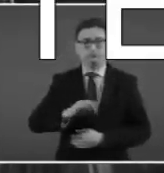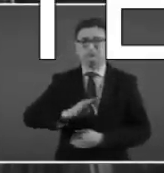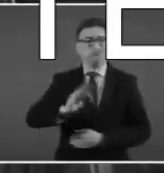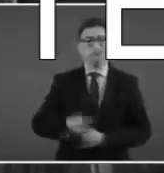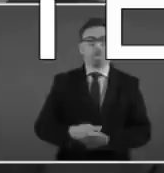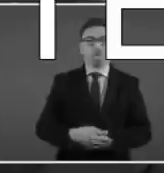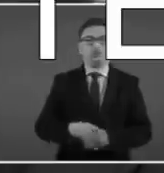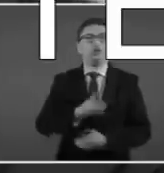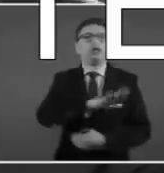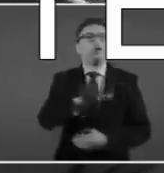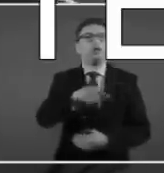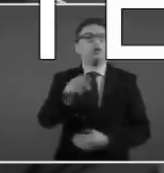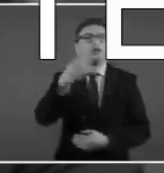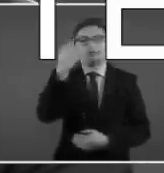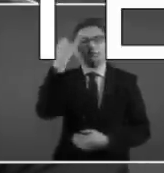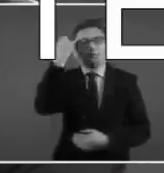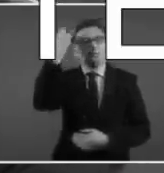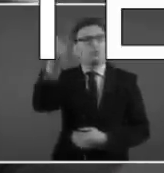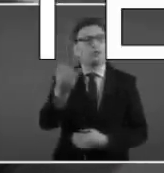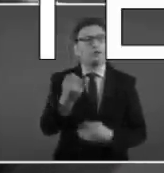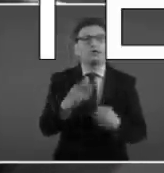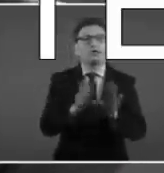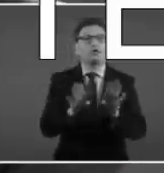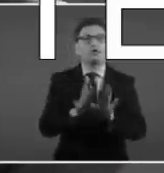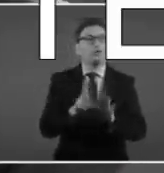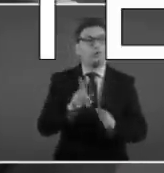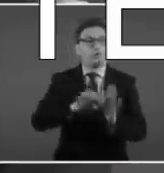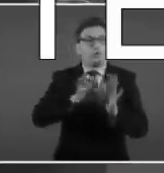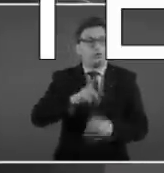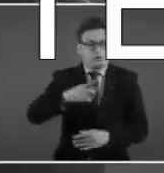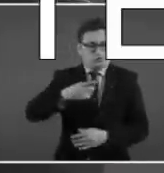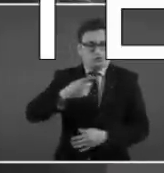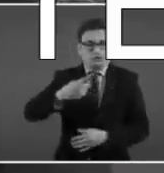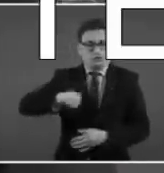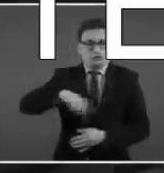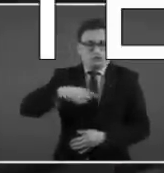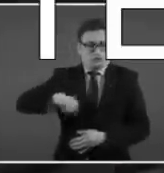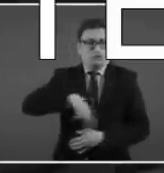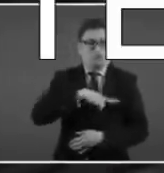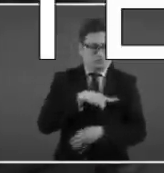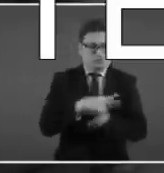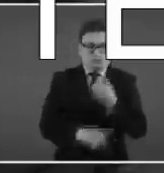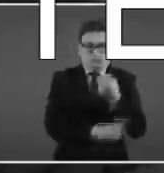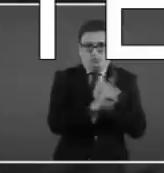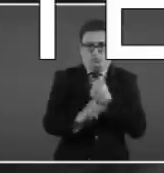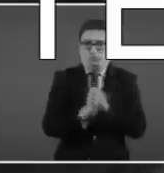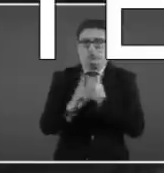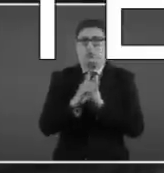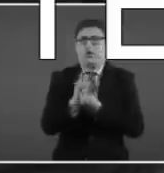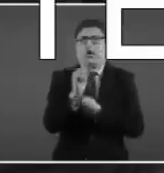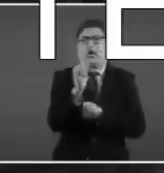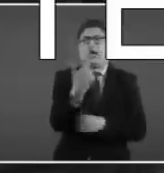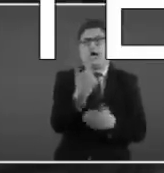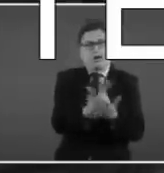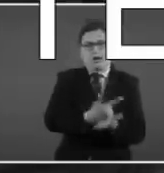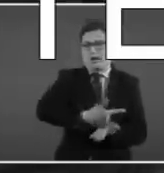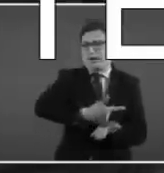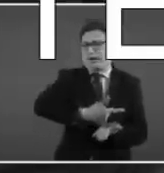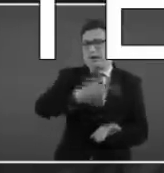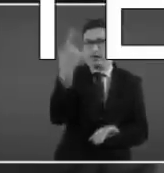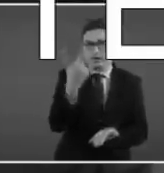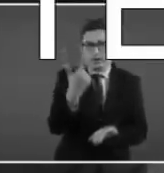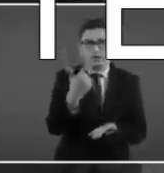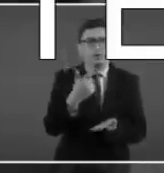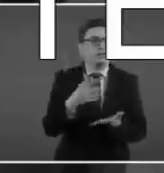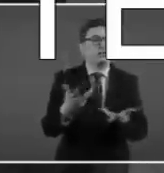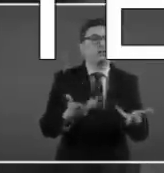Imagínense si nosotros tenemos un problema, por grave que sea, y